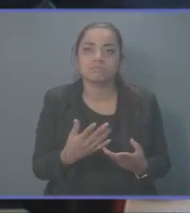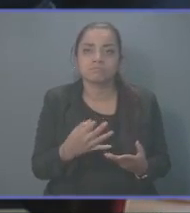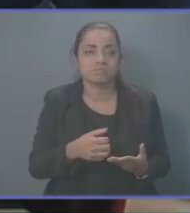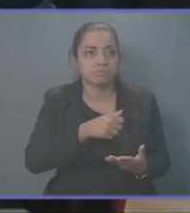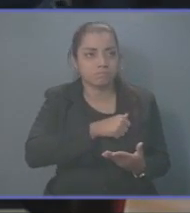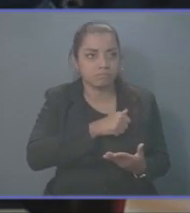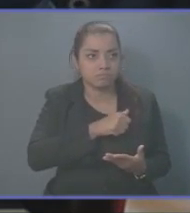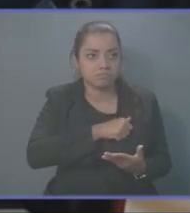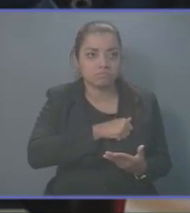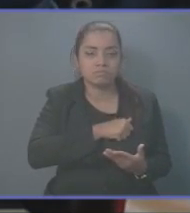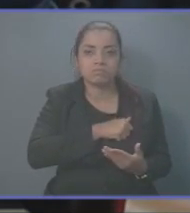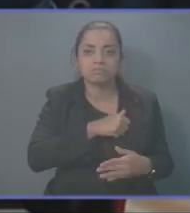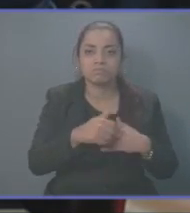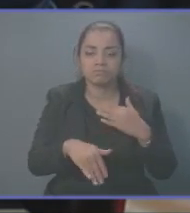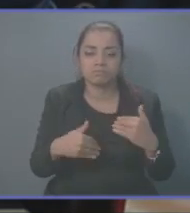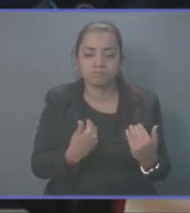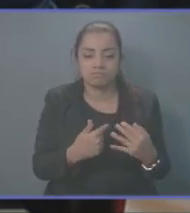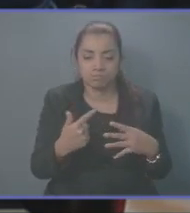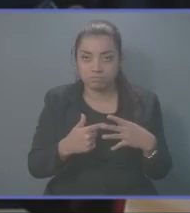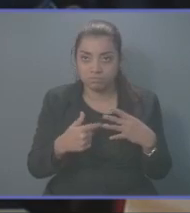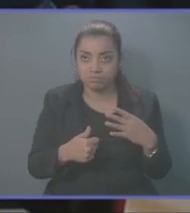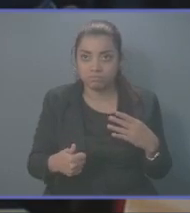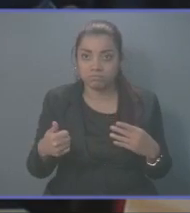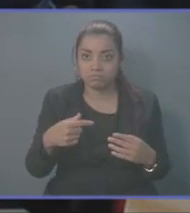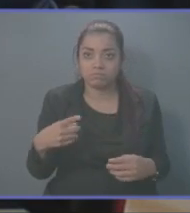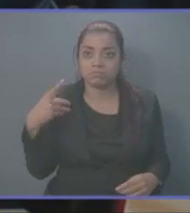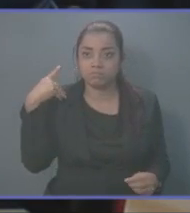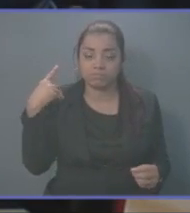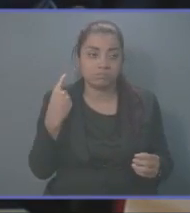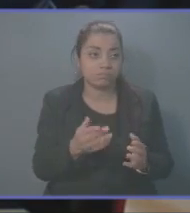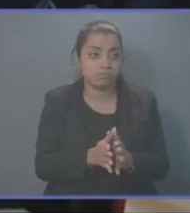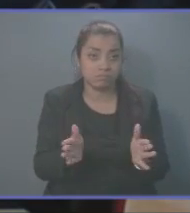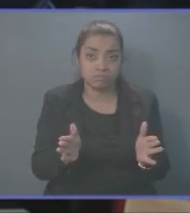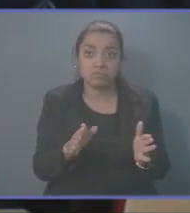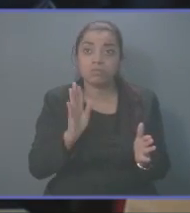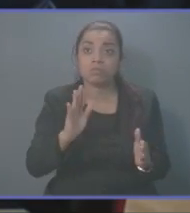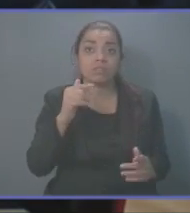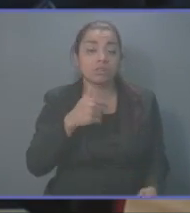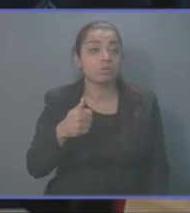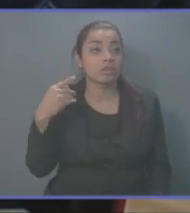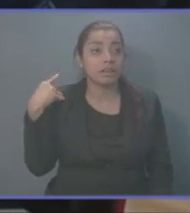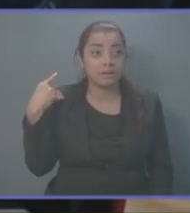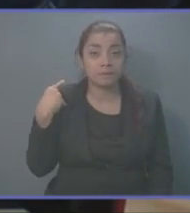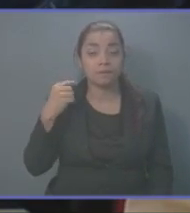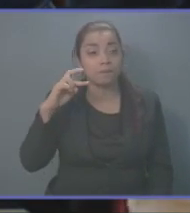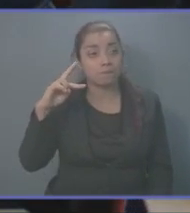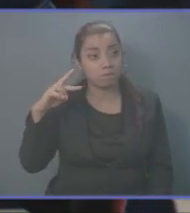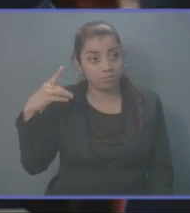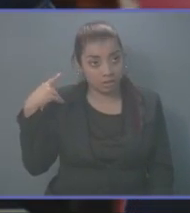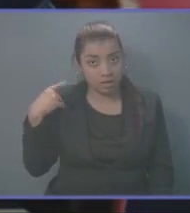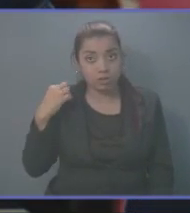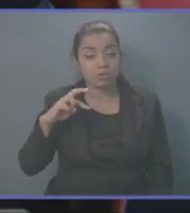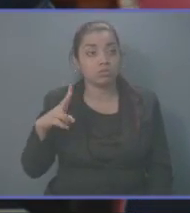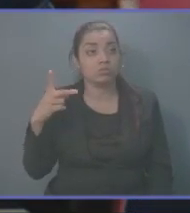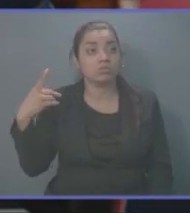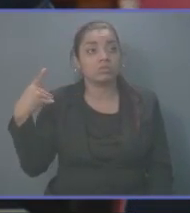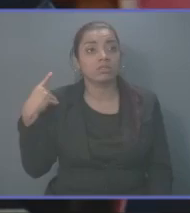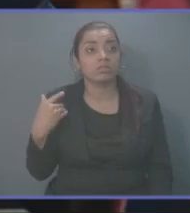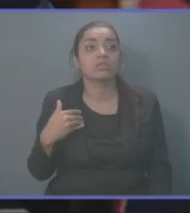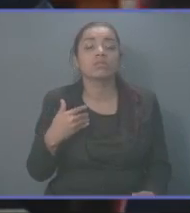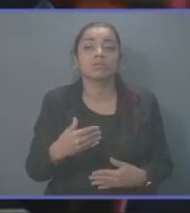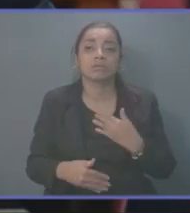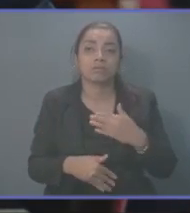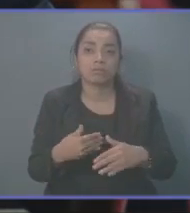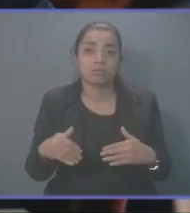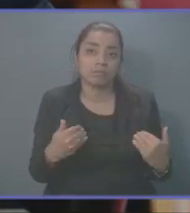y habilitada la referida Dirección General a través de su director y subdirector para que intervengan y se